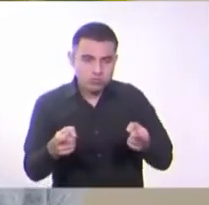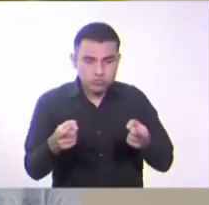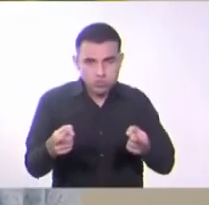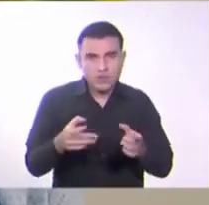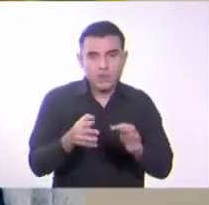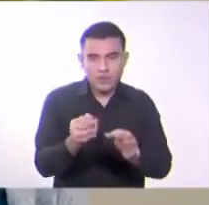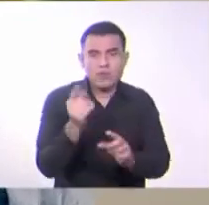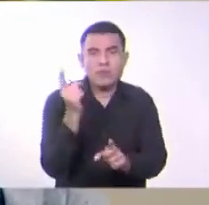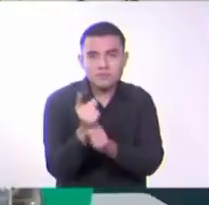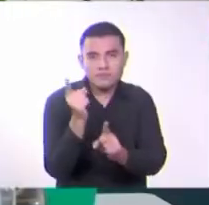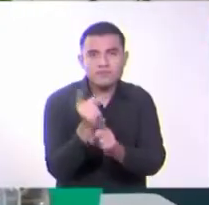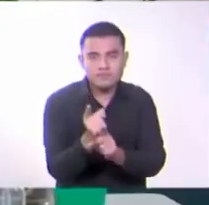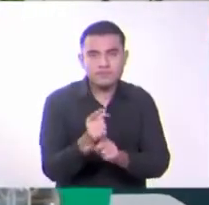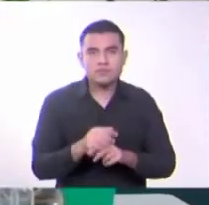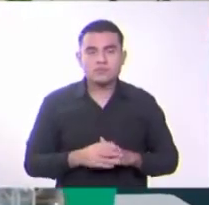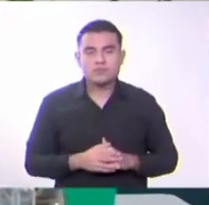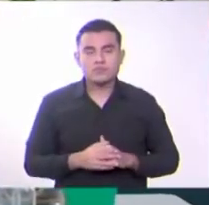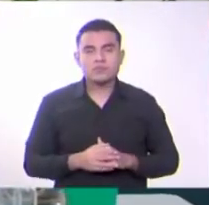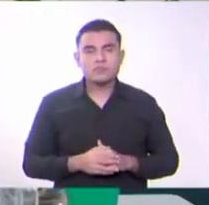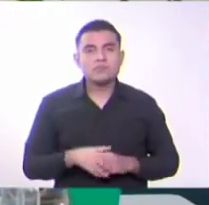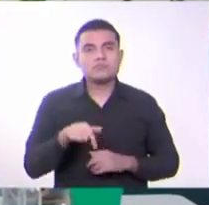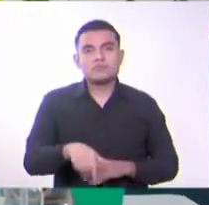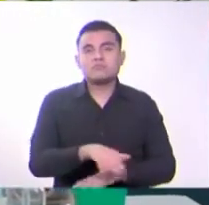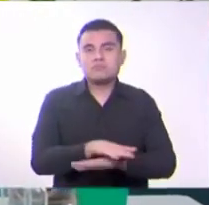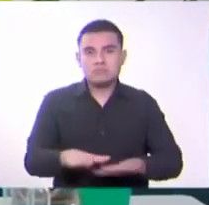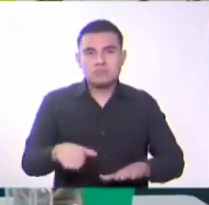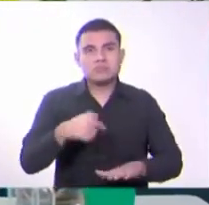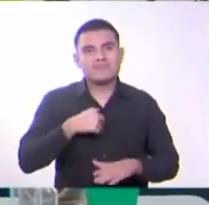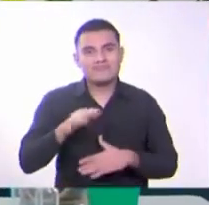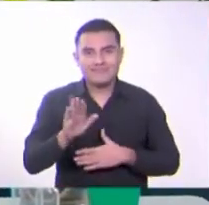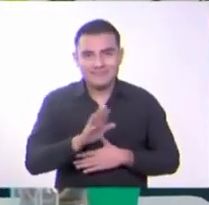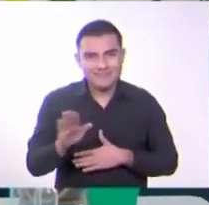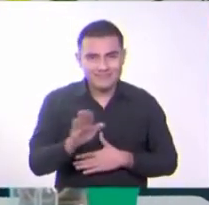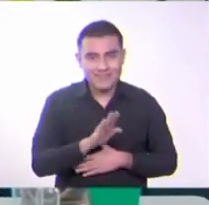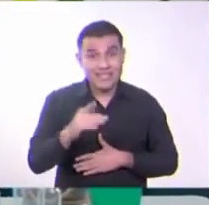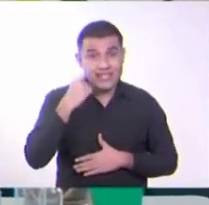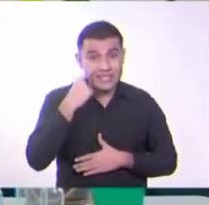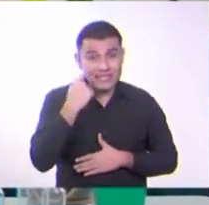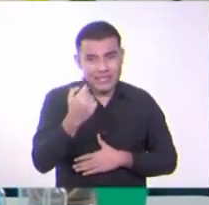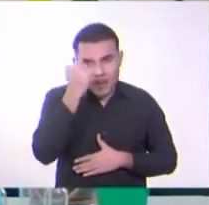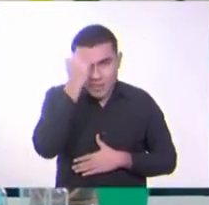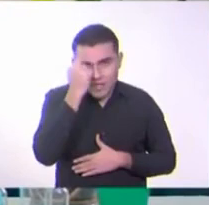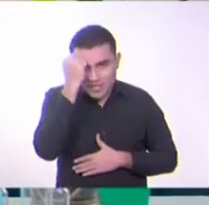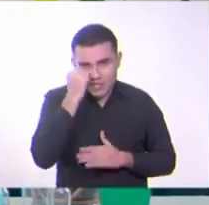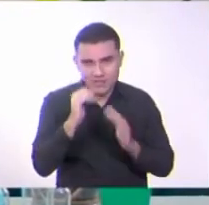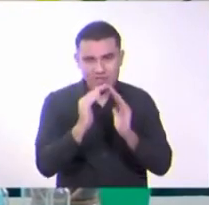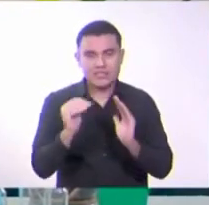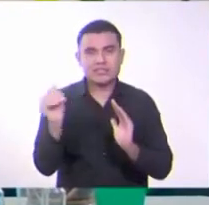adecuada. Con esto me despido y sigamos aprendiendo en casa.